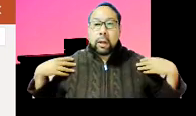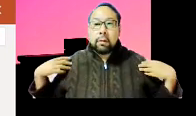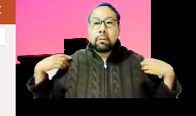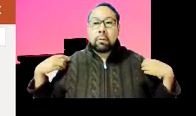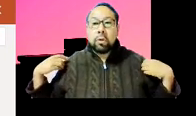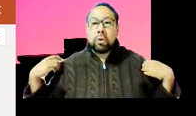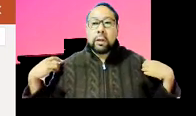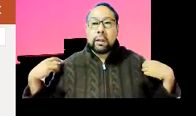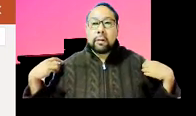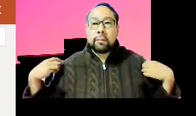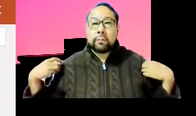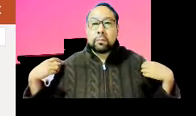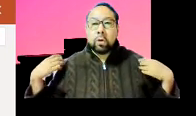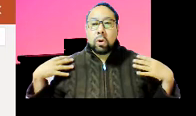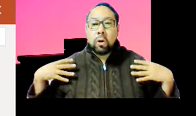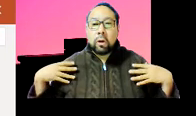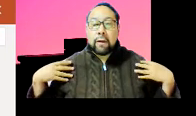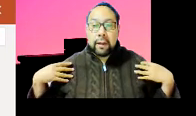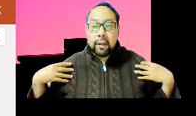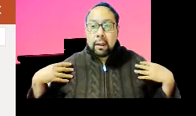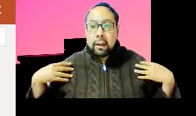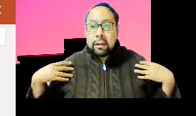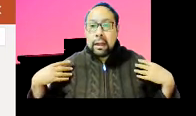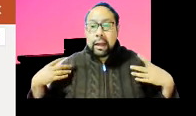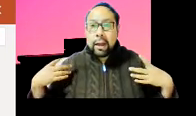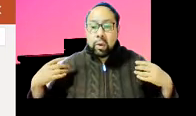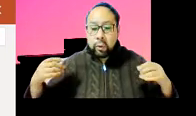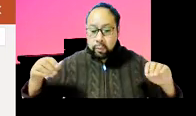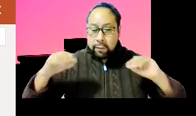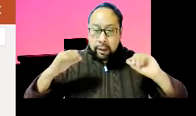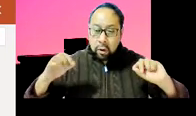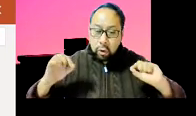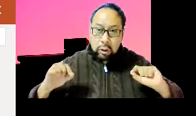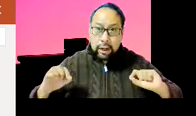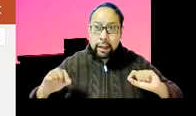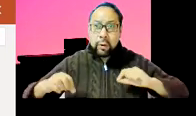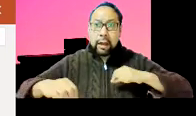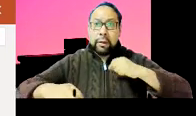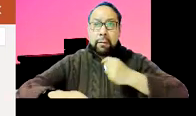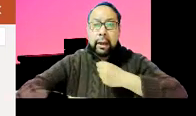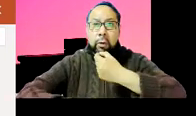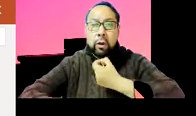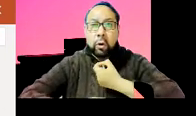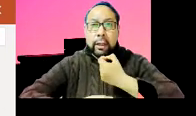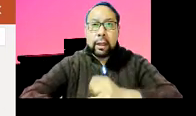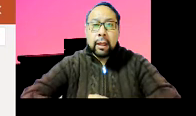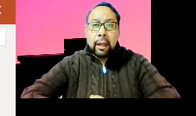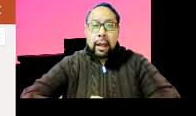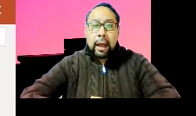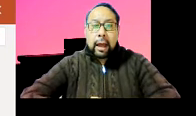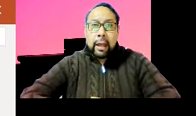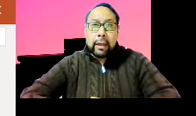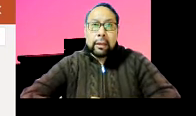muy casual, con un suéter y un color café, si en cambio me ven con un traje, una camisa blanca, una